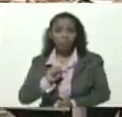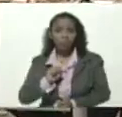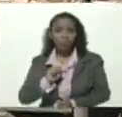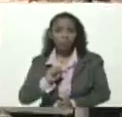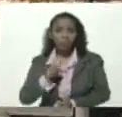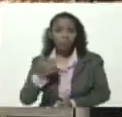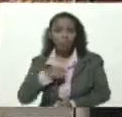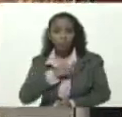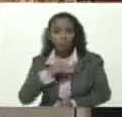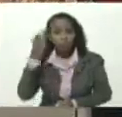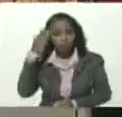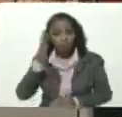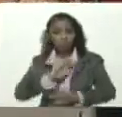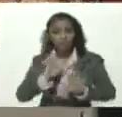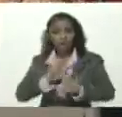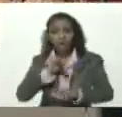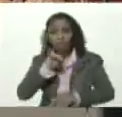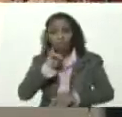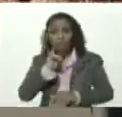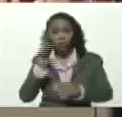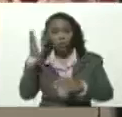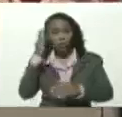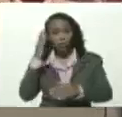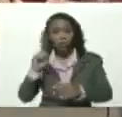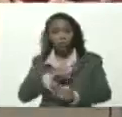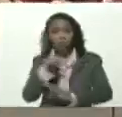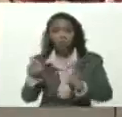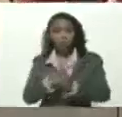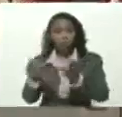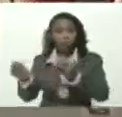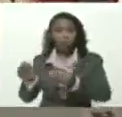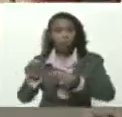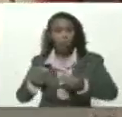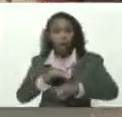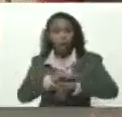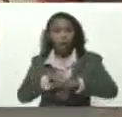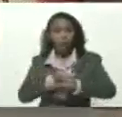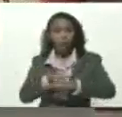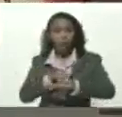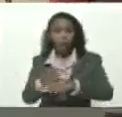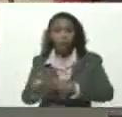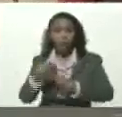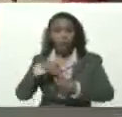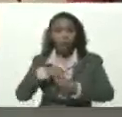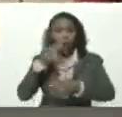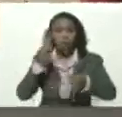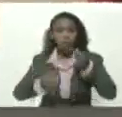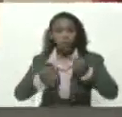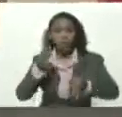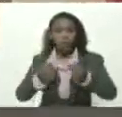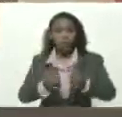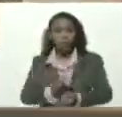bueno, conocemos toda la información que proporcionó el ministro de Interior y Justicia.